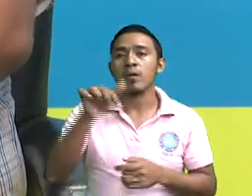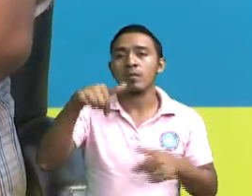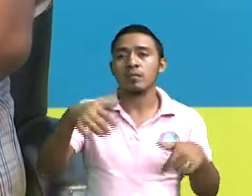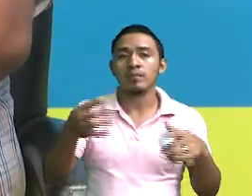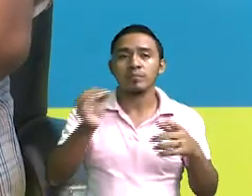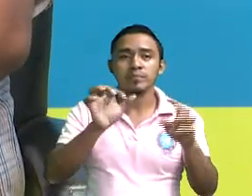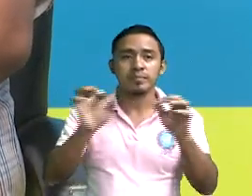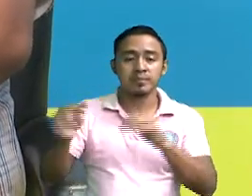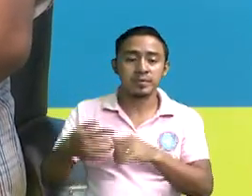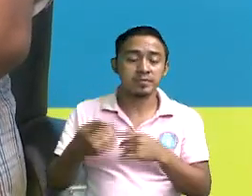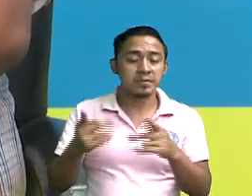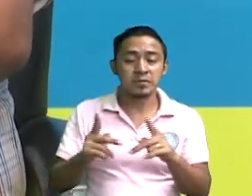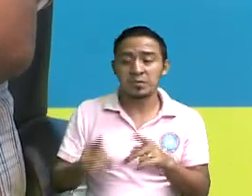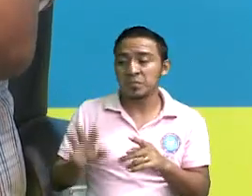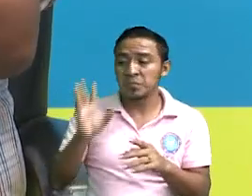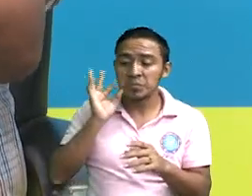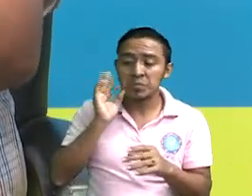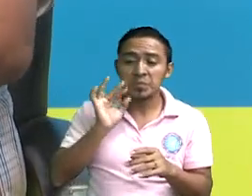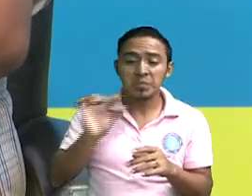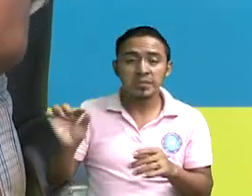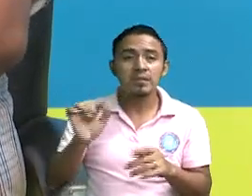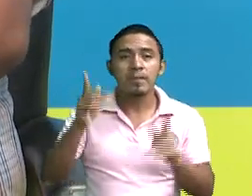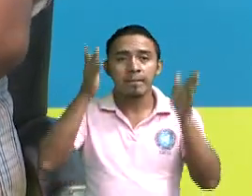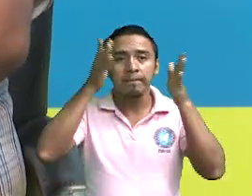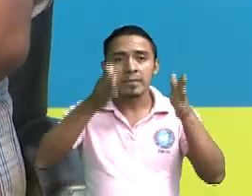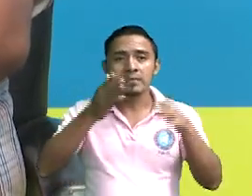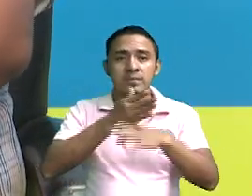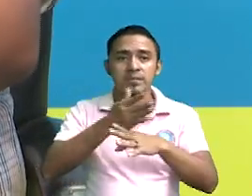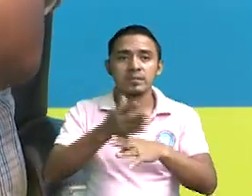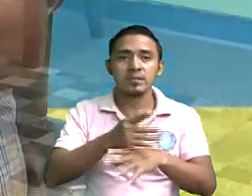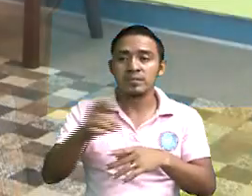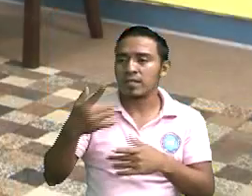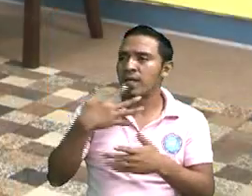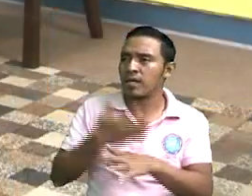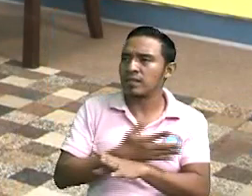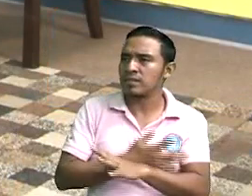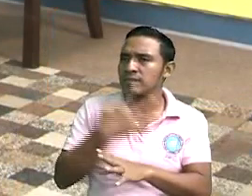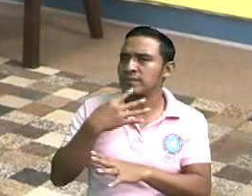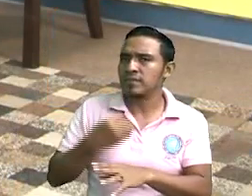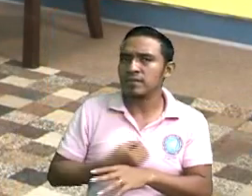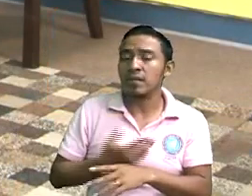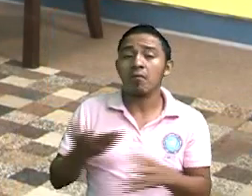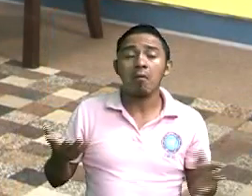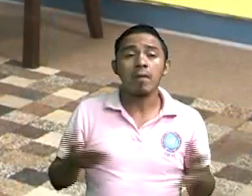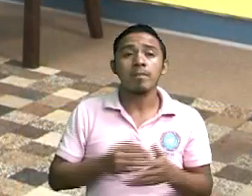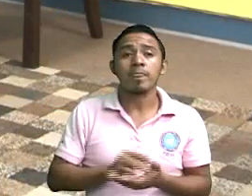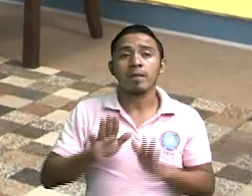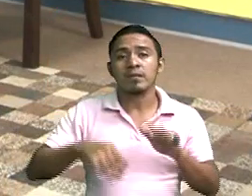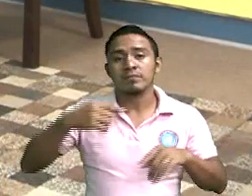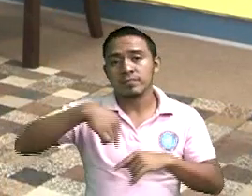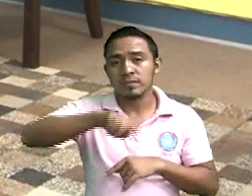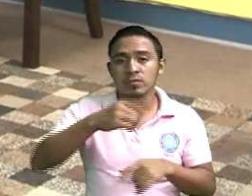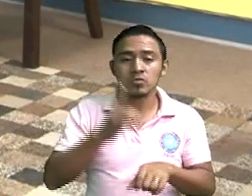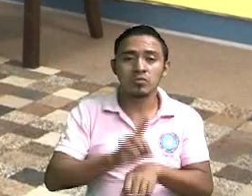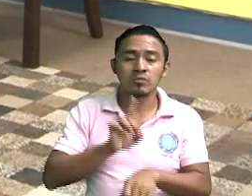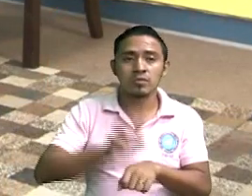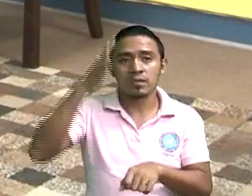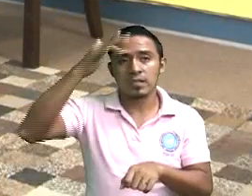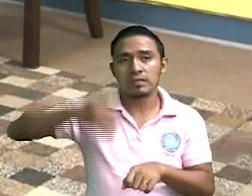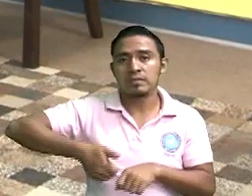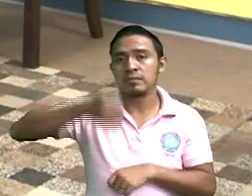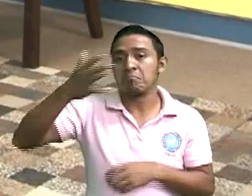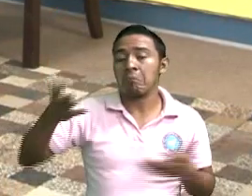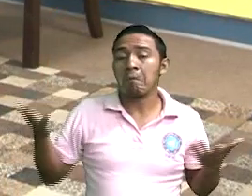muy pocos recursos humanos especializados para ver estas cosas, porque como usted mencionaba, a veces uno va al médico general.